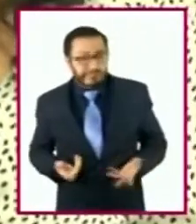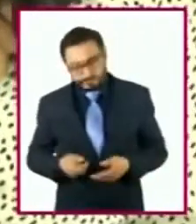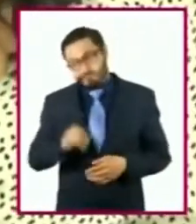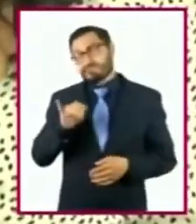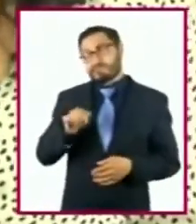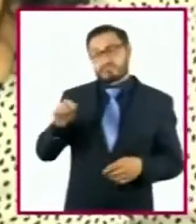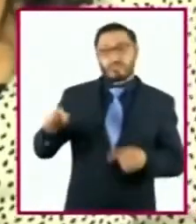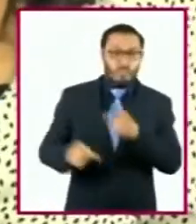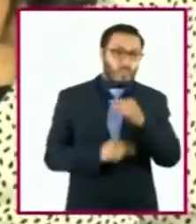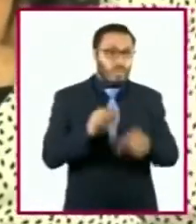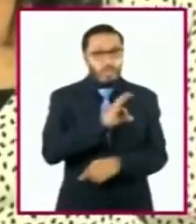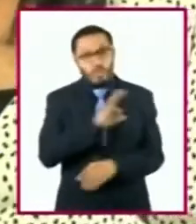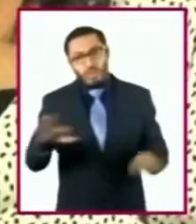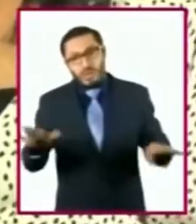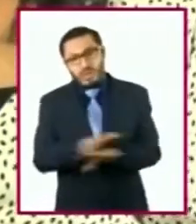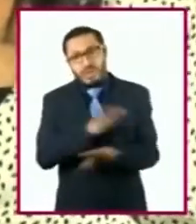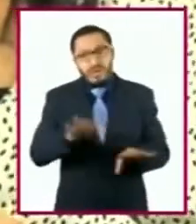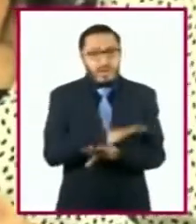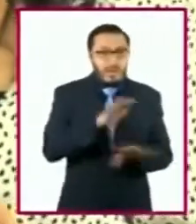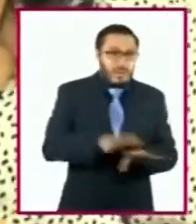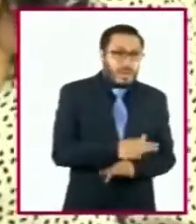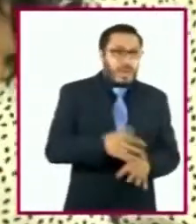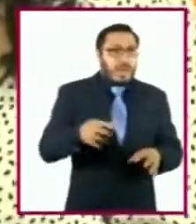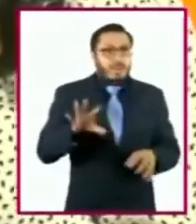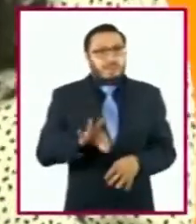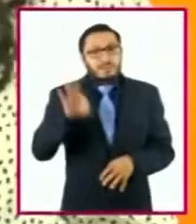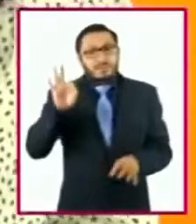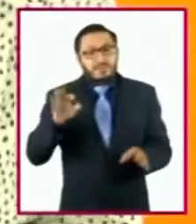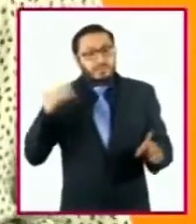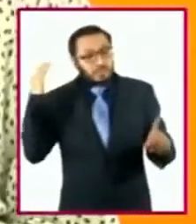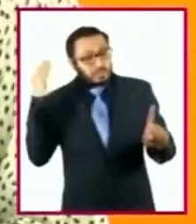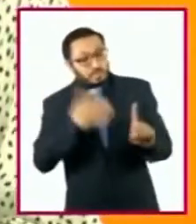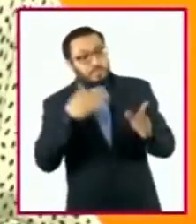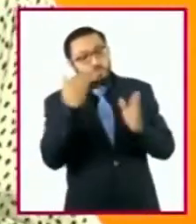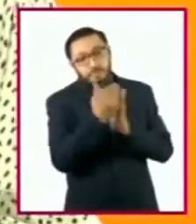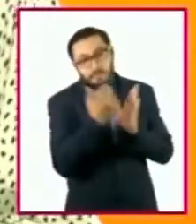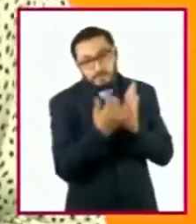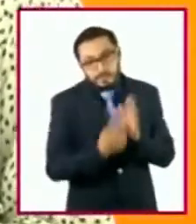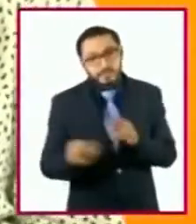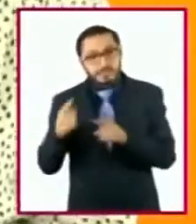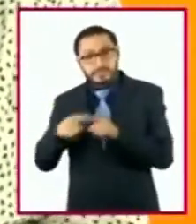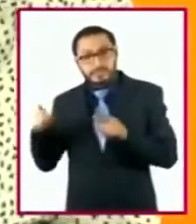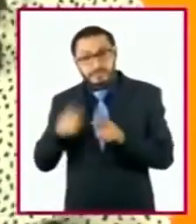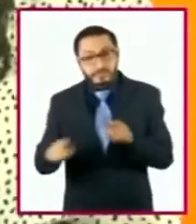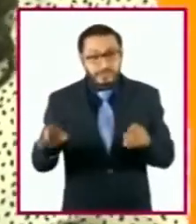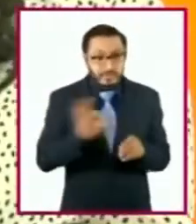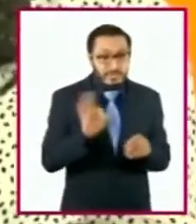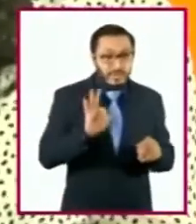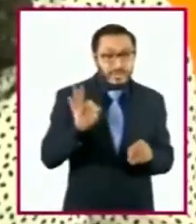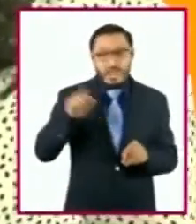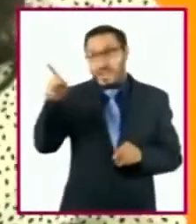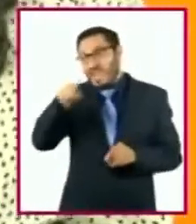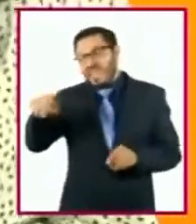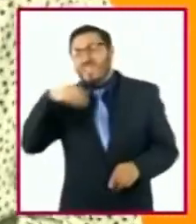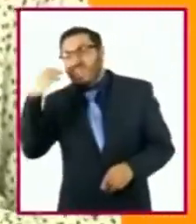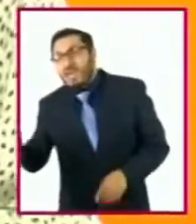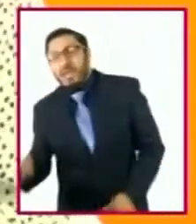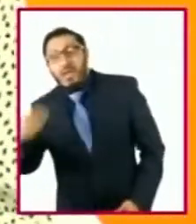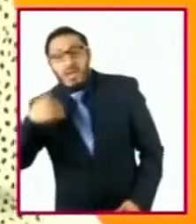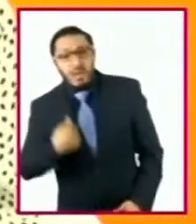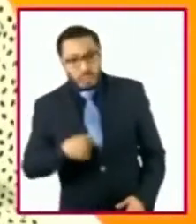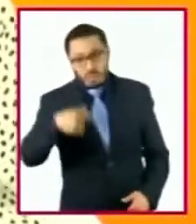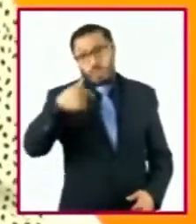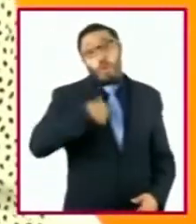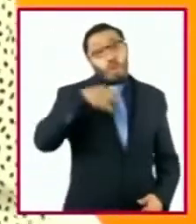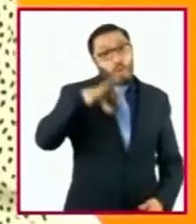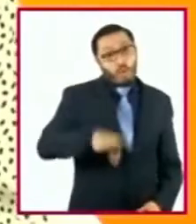ir cambiando con el tiempo y podemos elegir aspiraciones distintas a las que esperan de nosotros en casa, ¿no? Entonces,